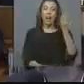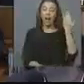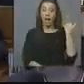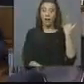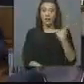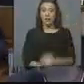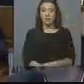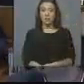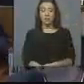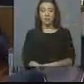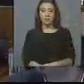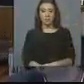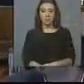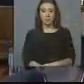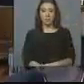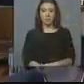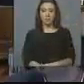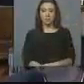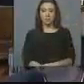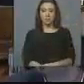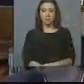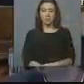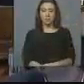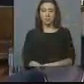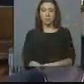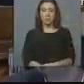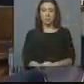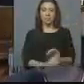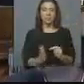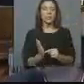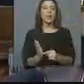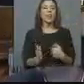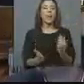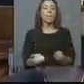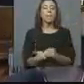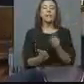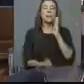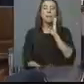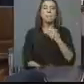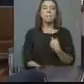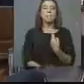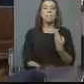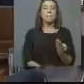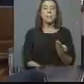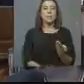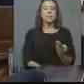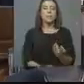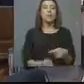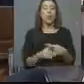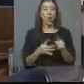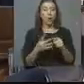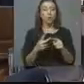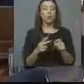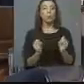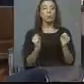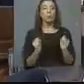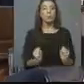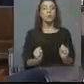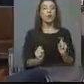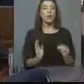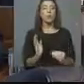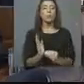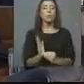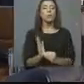Me refiero en particular en la extensión de beneficios, en la posibilidad de que no se